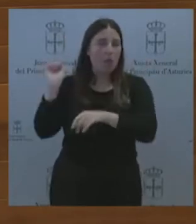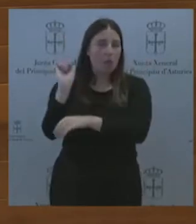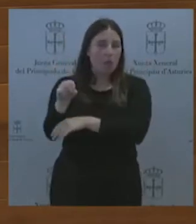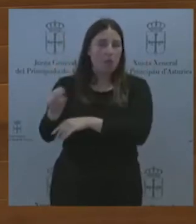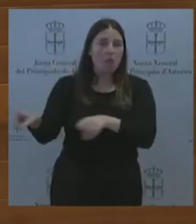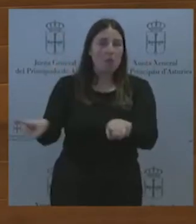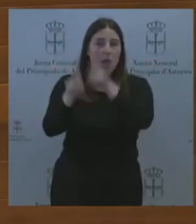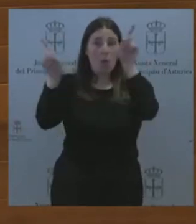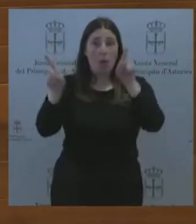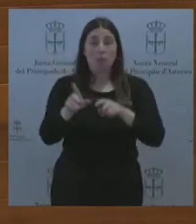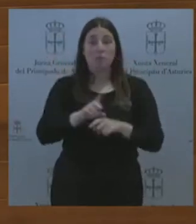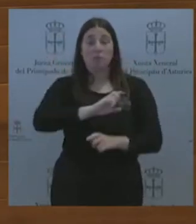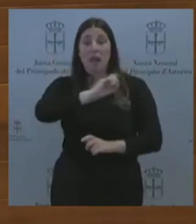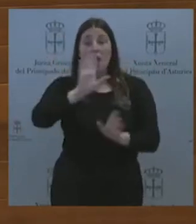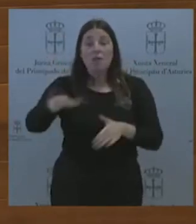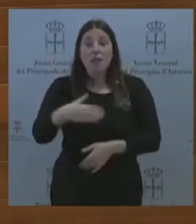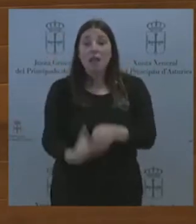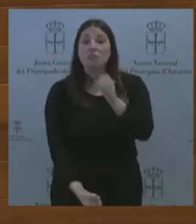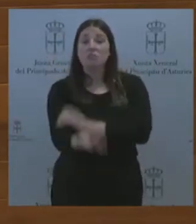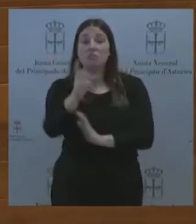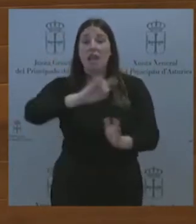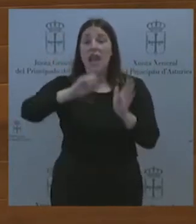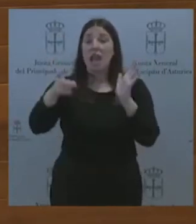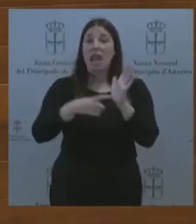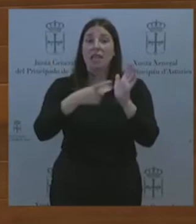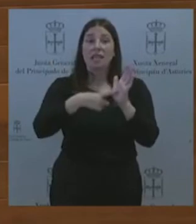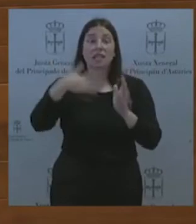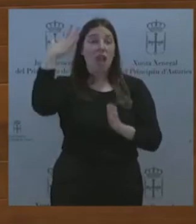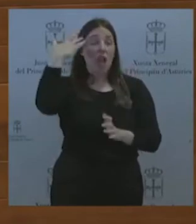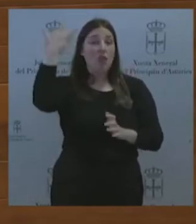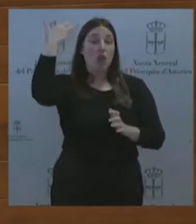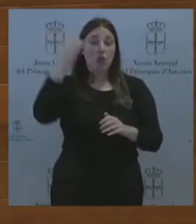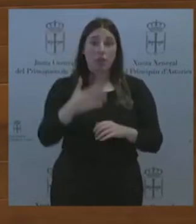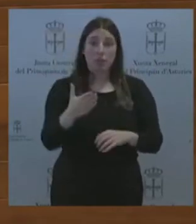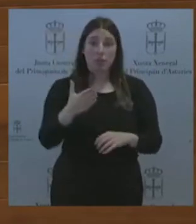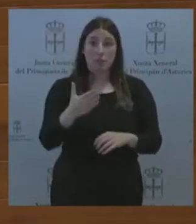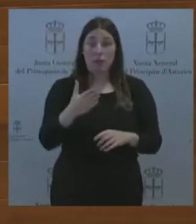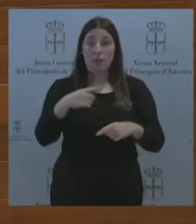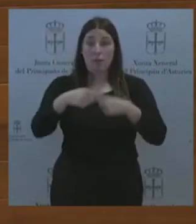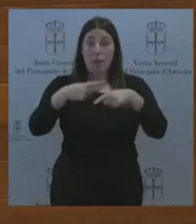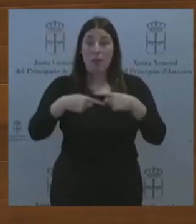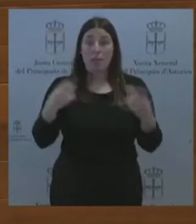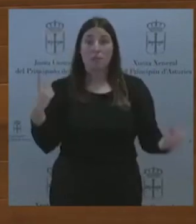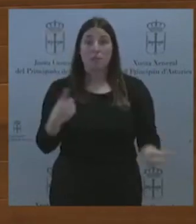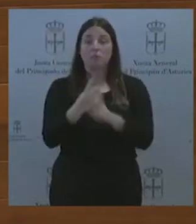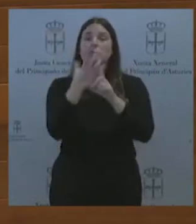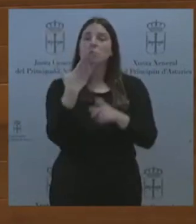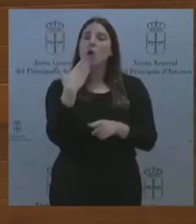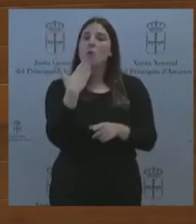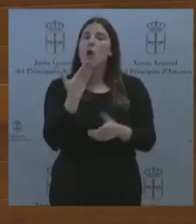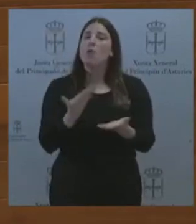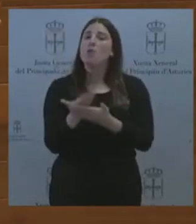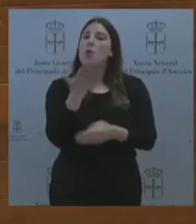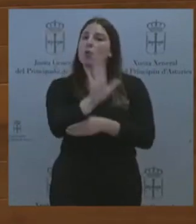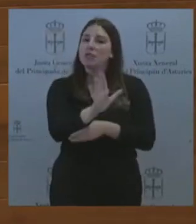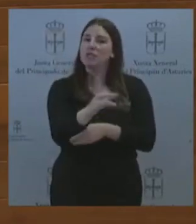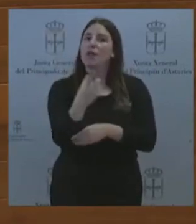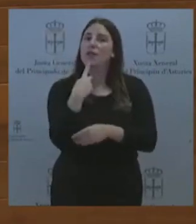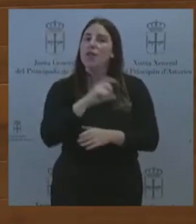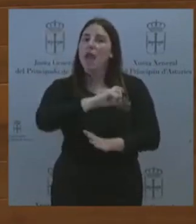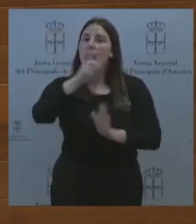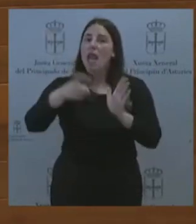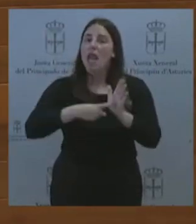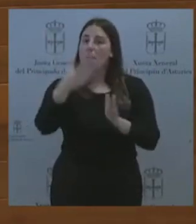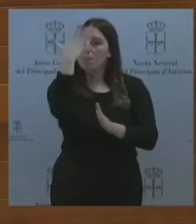enfrentan a familias, como recoge nuestra propuesta sobre la abolición de la Ley de Memoria Histórica, que se dedican a